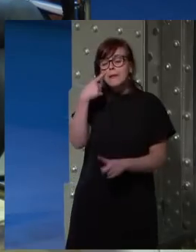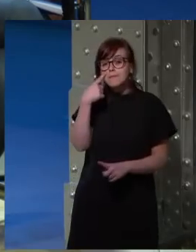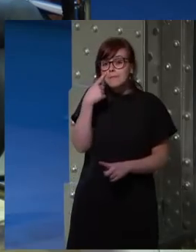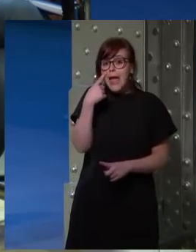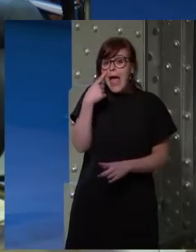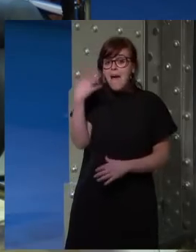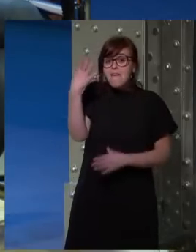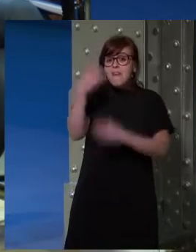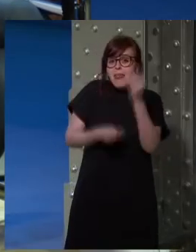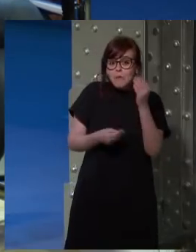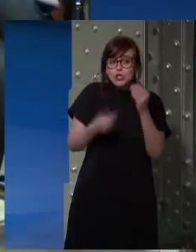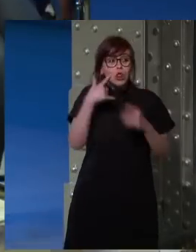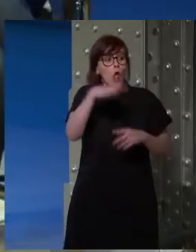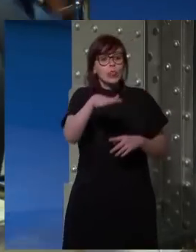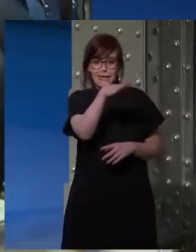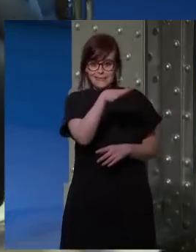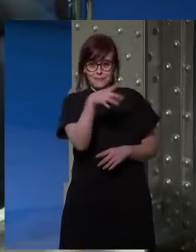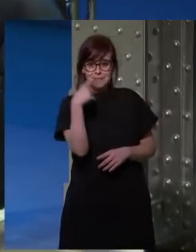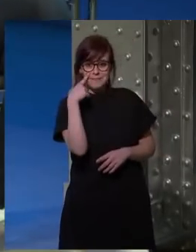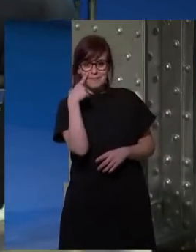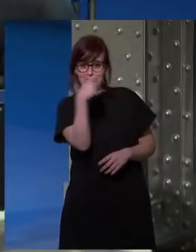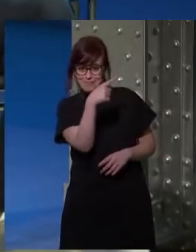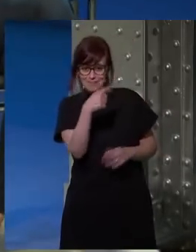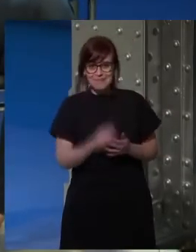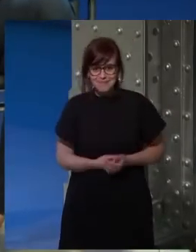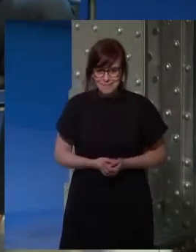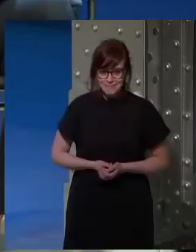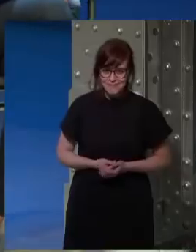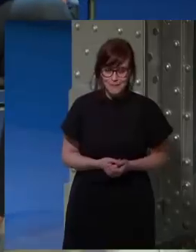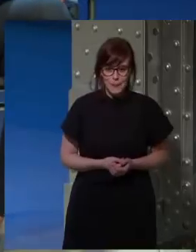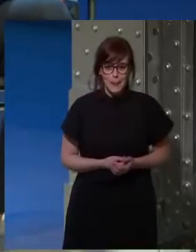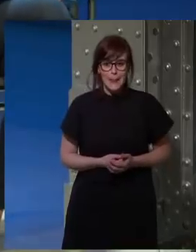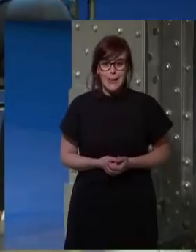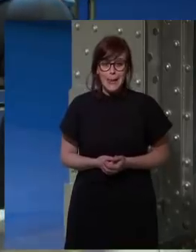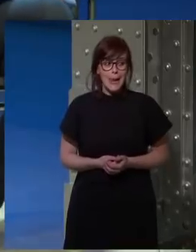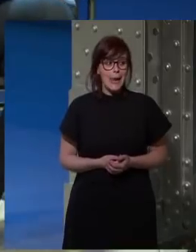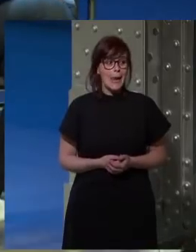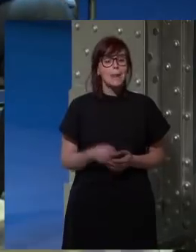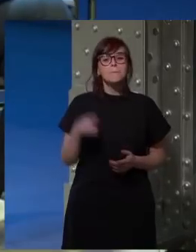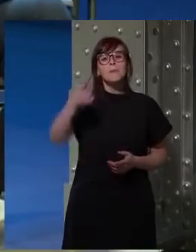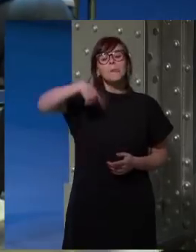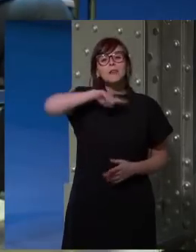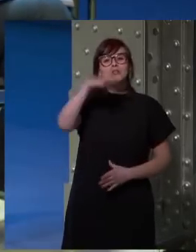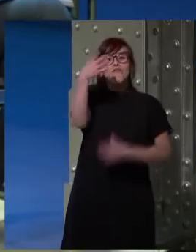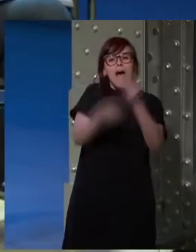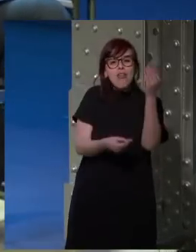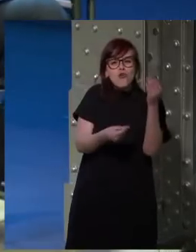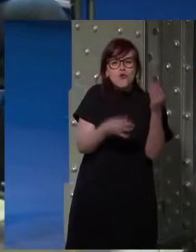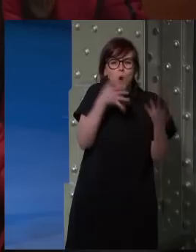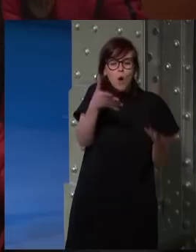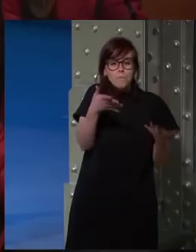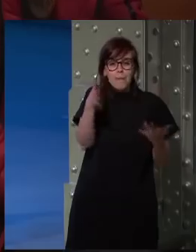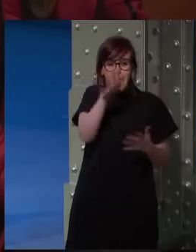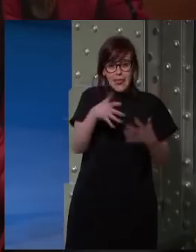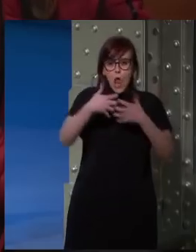está? Sí, aquí. Yo te estaba buscando por aquí. Vale. Sí. ¿En qué estamos fallando en esta lucha